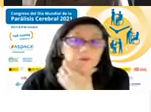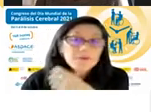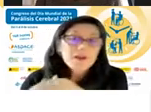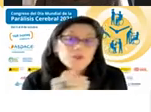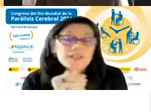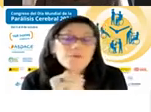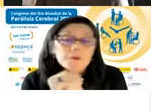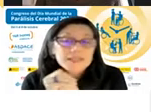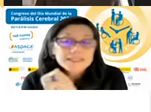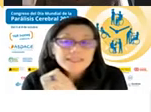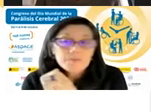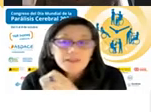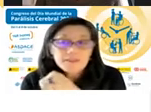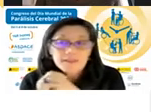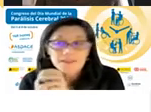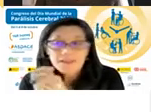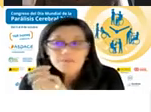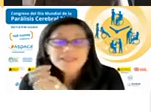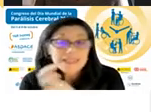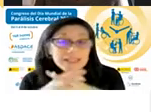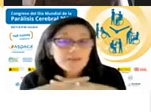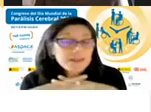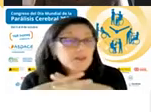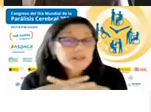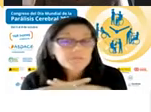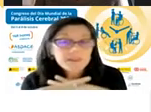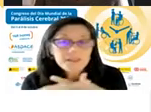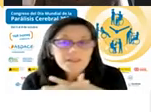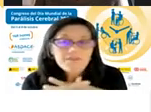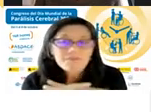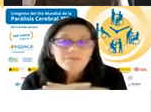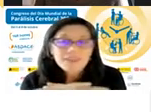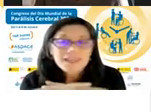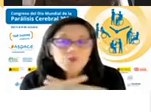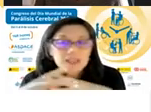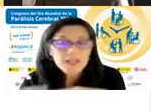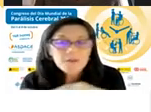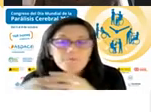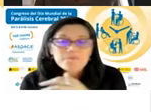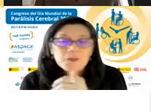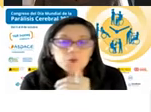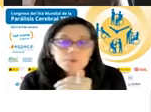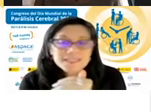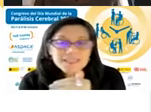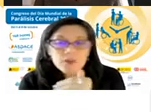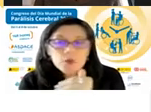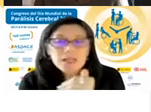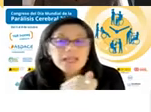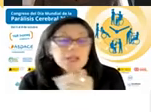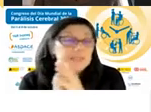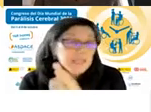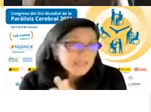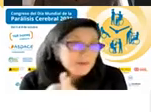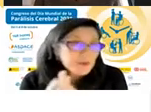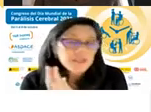último, Agustina Borrás, de Atempace, Madrid, presidenta de la Federación ASPACE Madrid. Ella ilustrará con su presentación